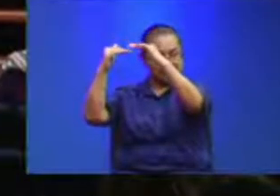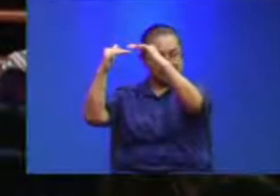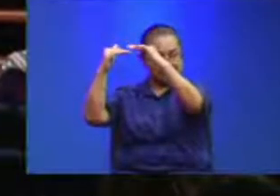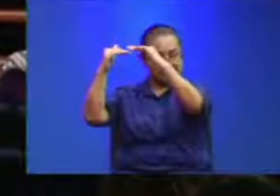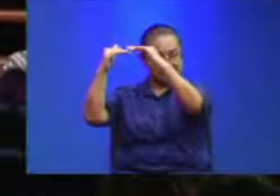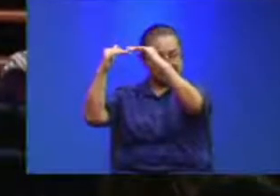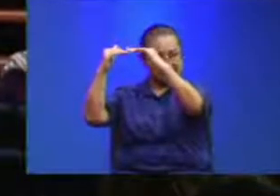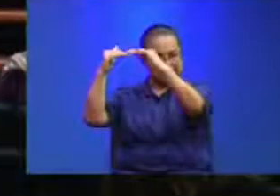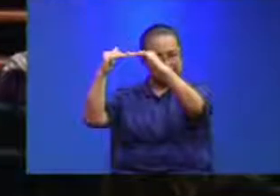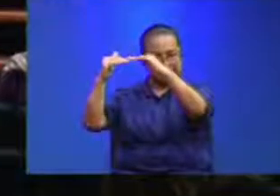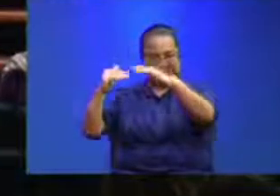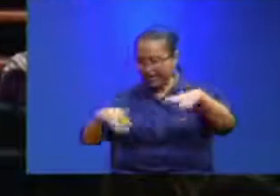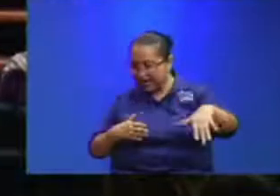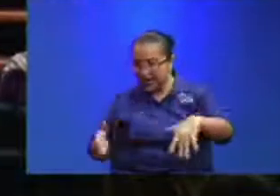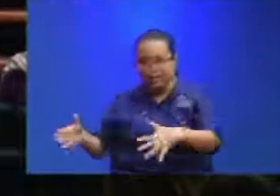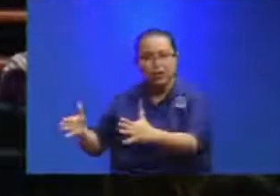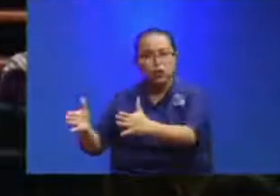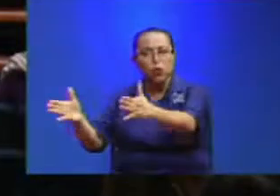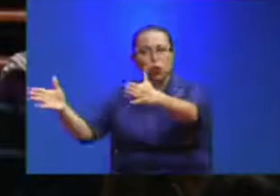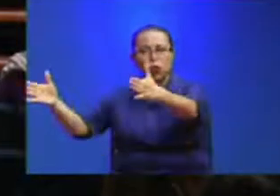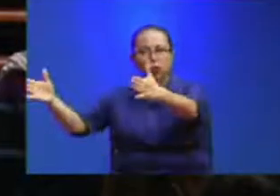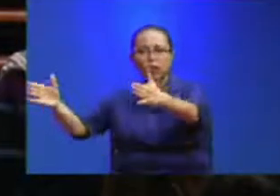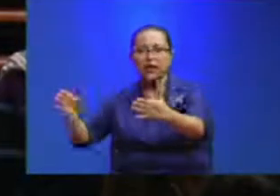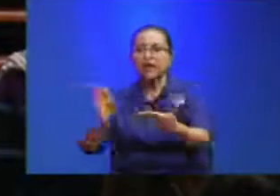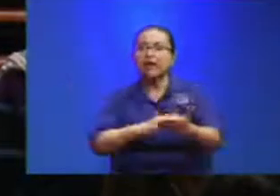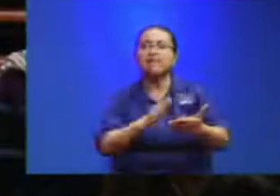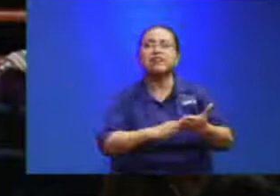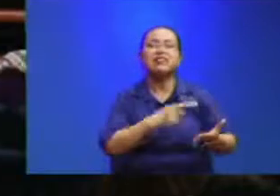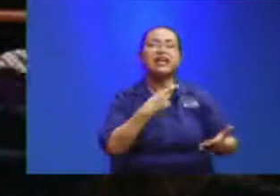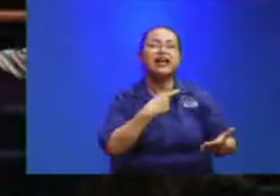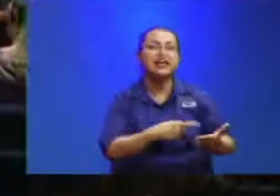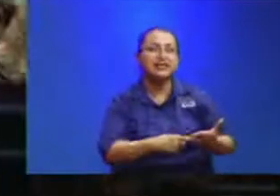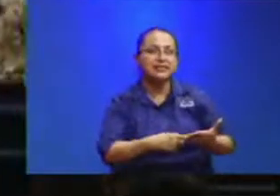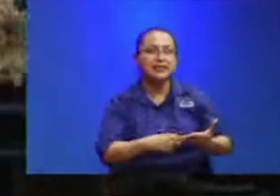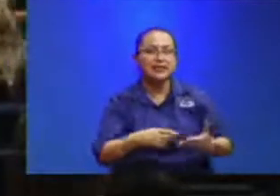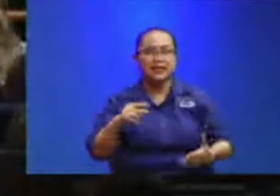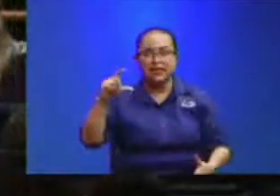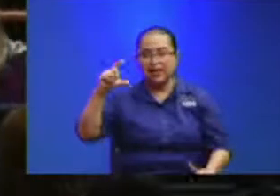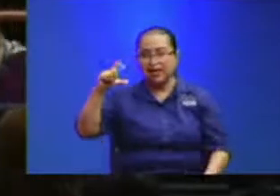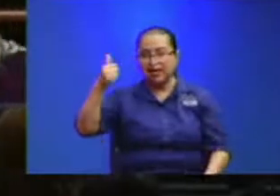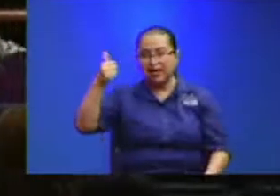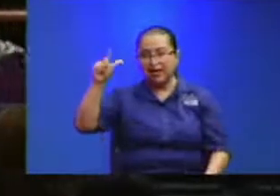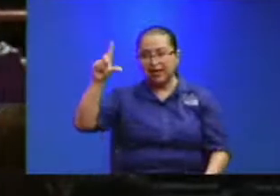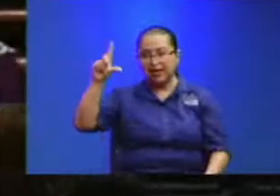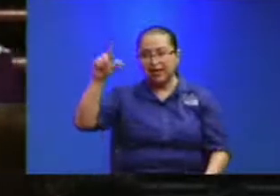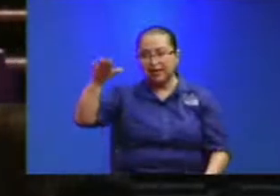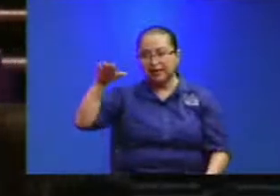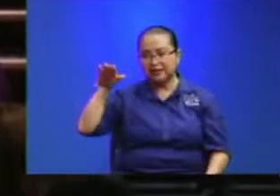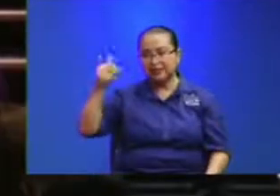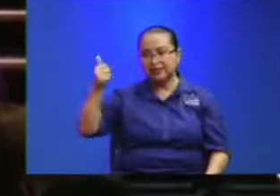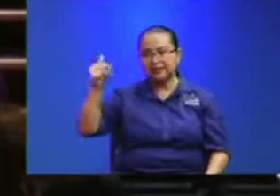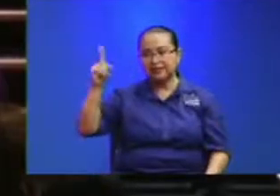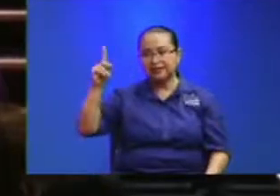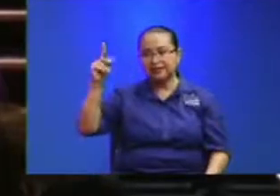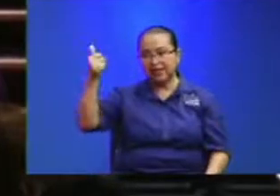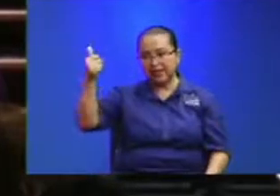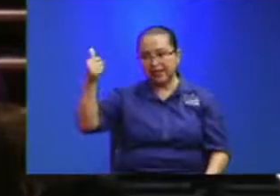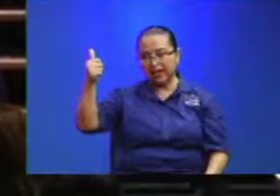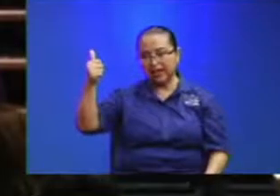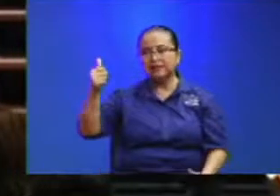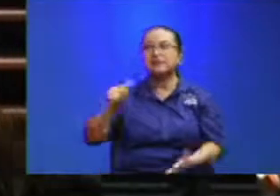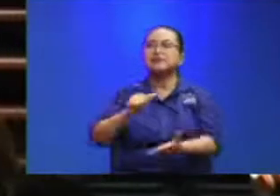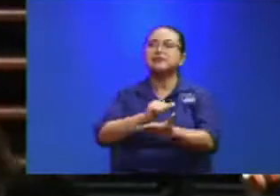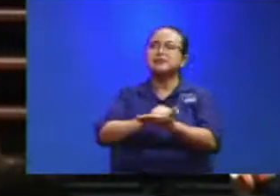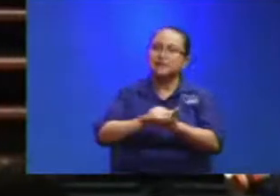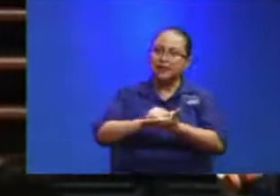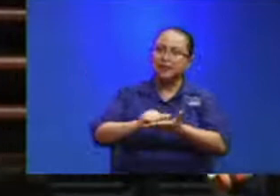cual calza es que la biblia dice habrá en aquel lugar una calzada que se llamará casa la santidad